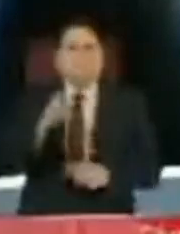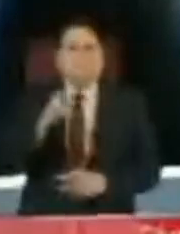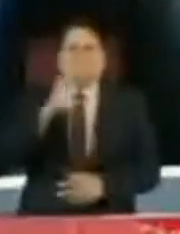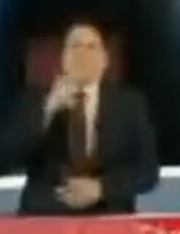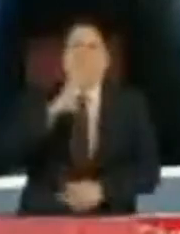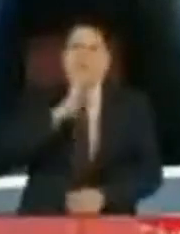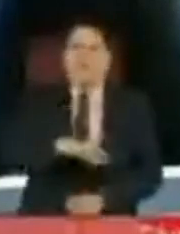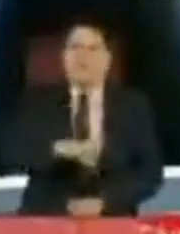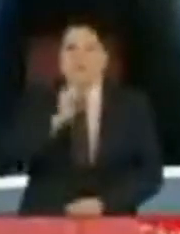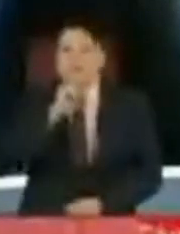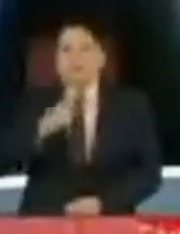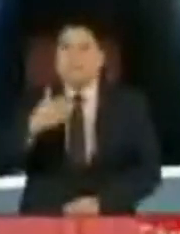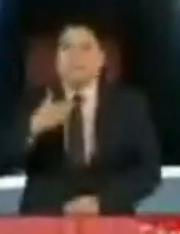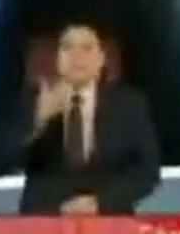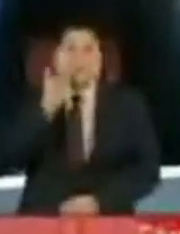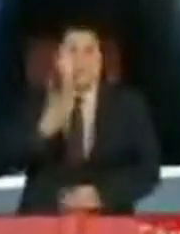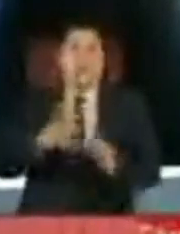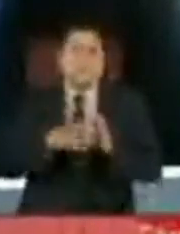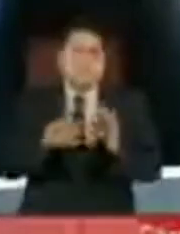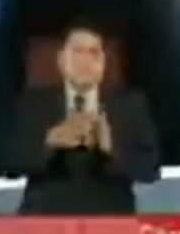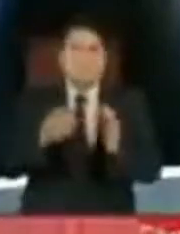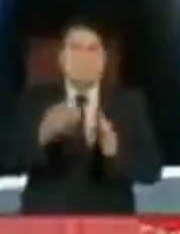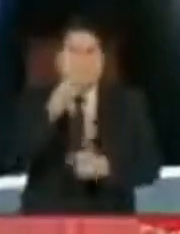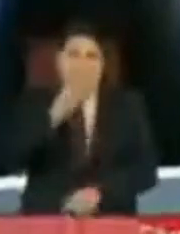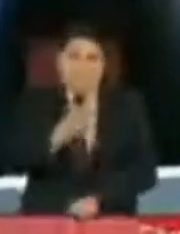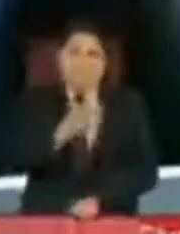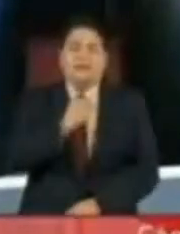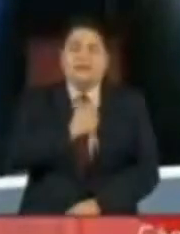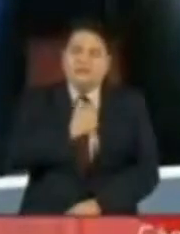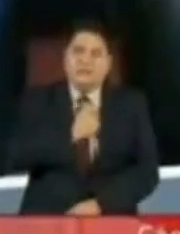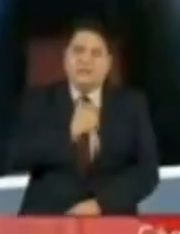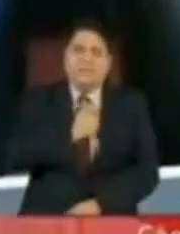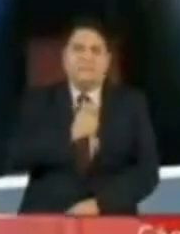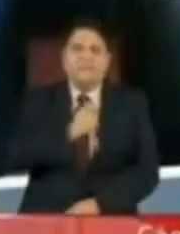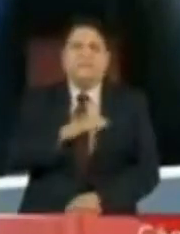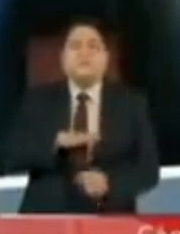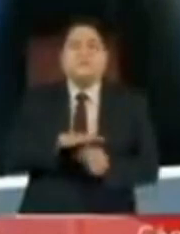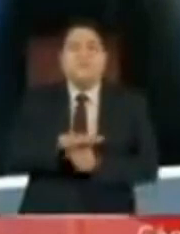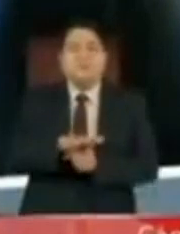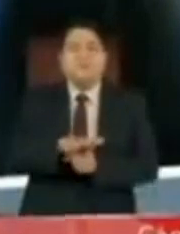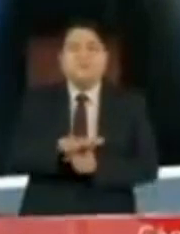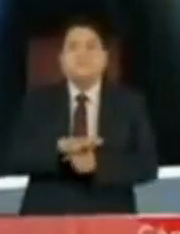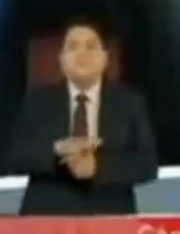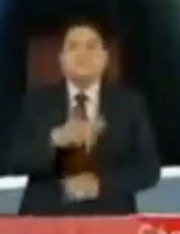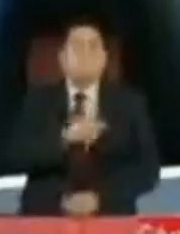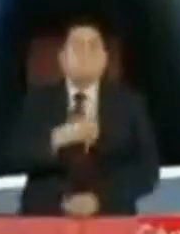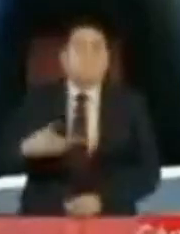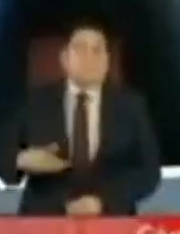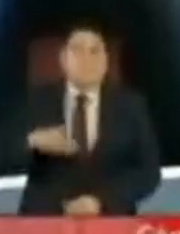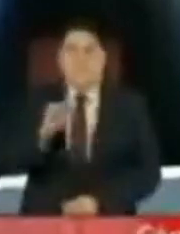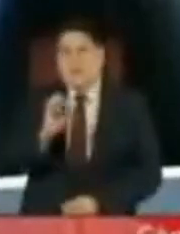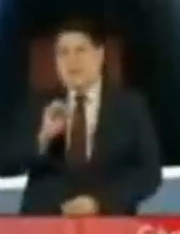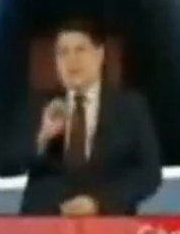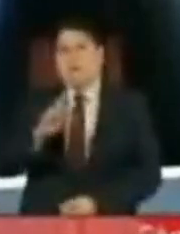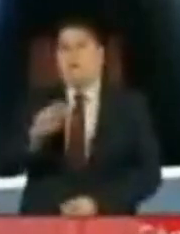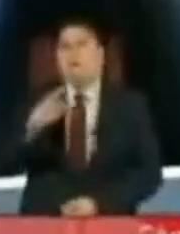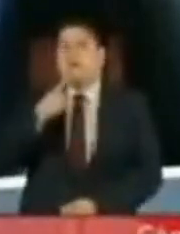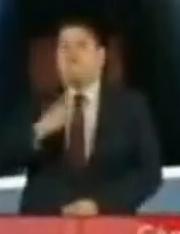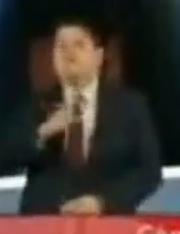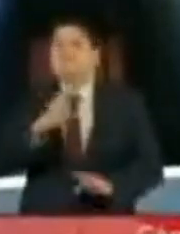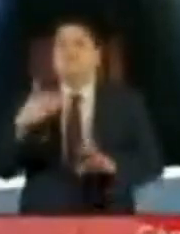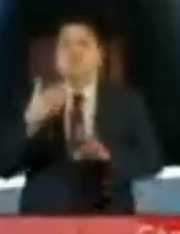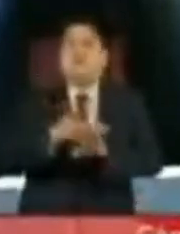Aquí, presidenta, lamentamos muchísimo la estigmatización que el presidente de la República